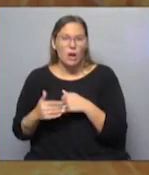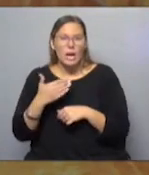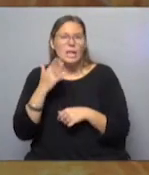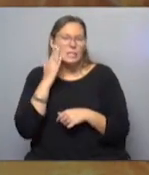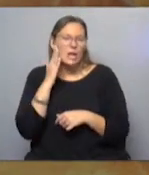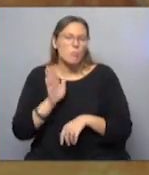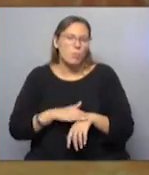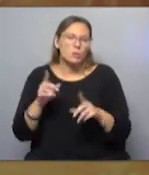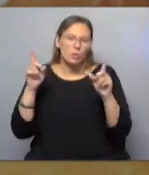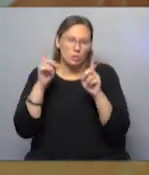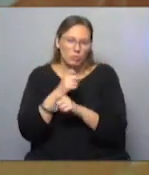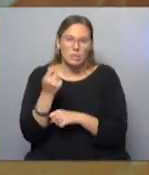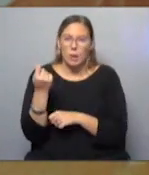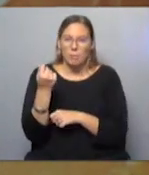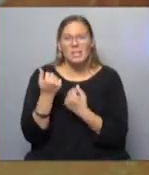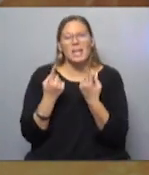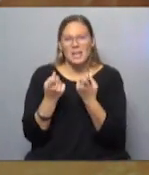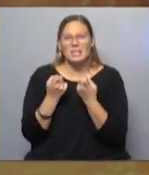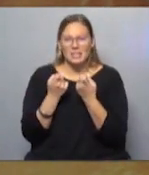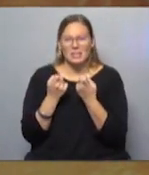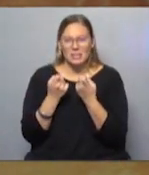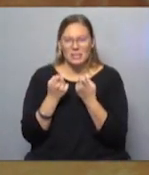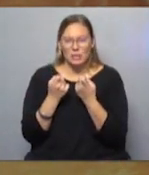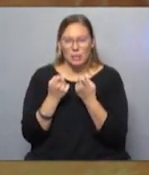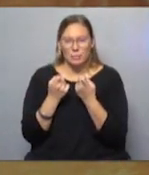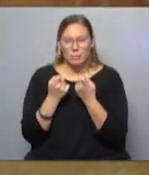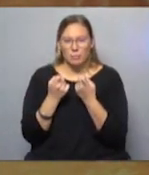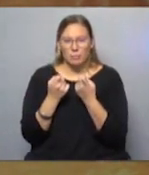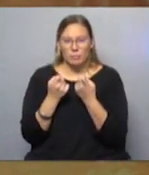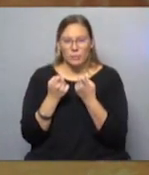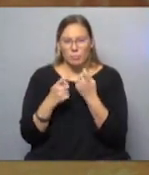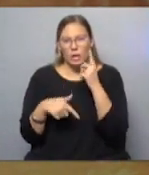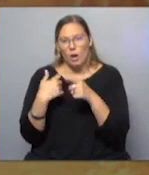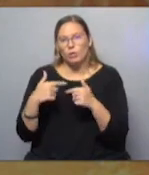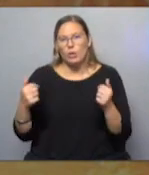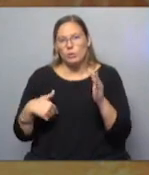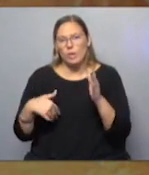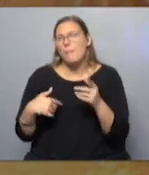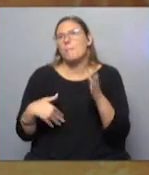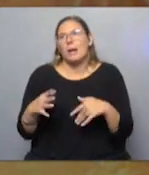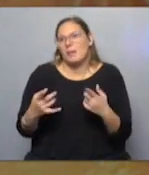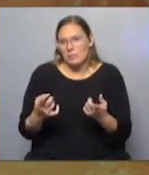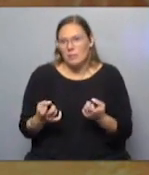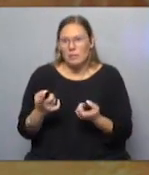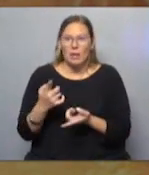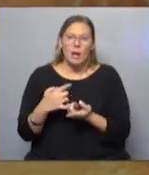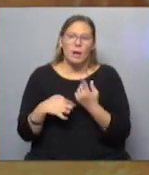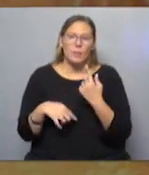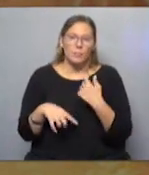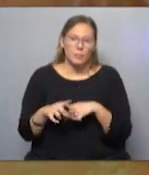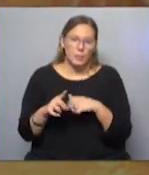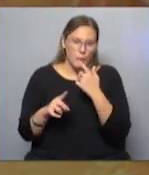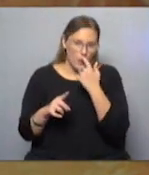que es un momento difícil que la plata se necesita para para cosas mucho más indispensables pero